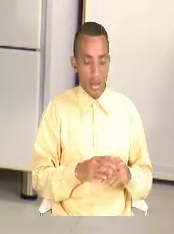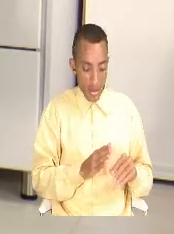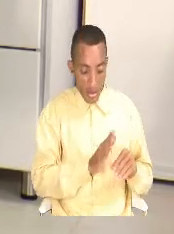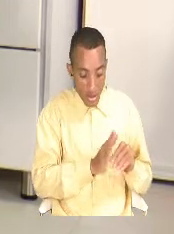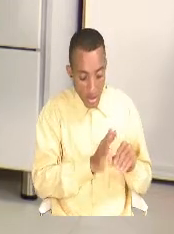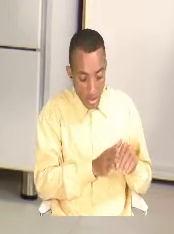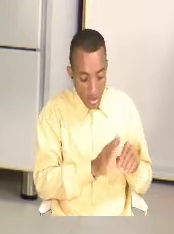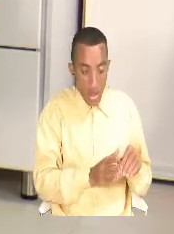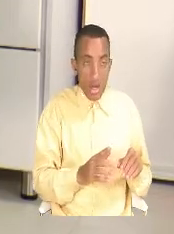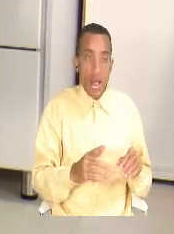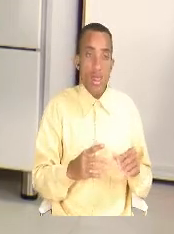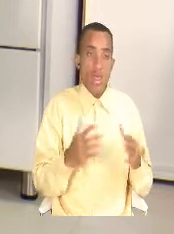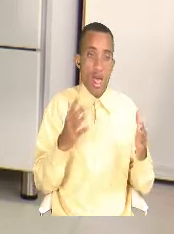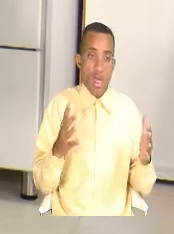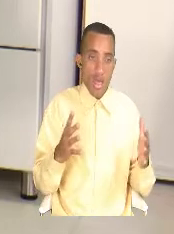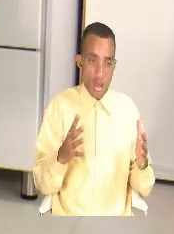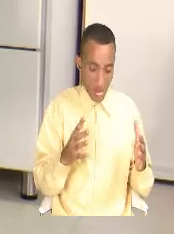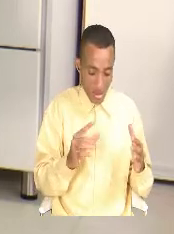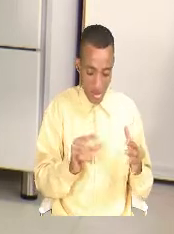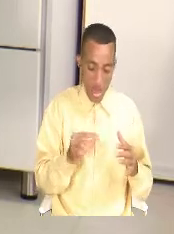grandes y de pronto en el caso